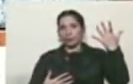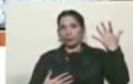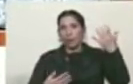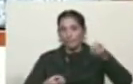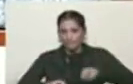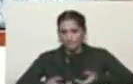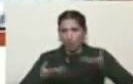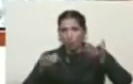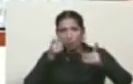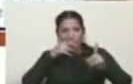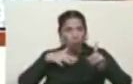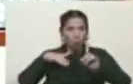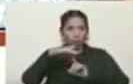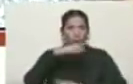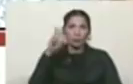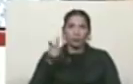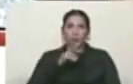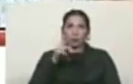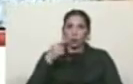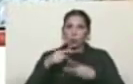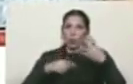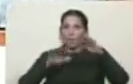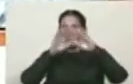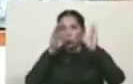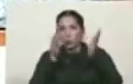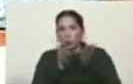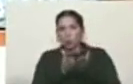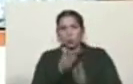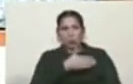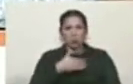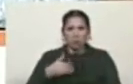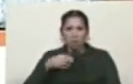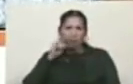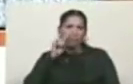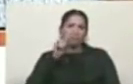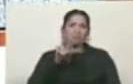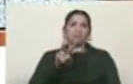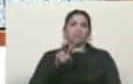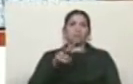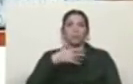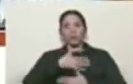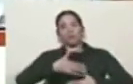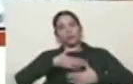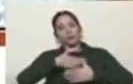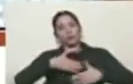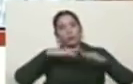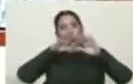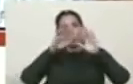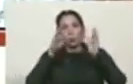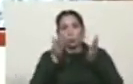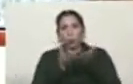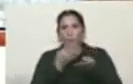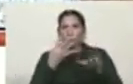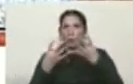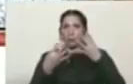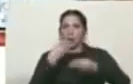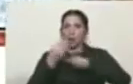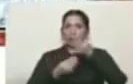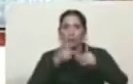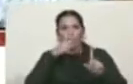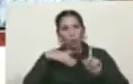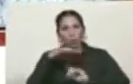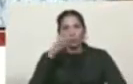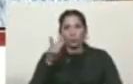público venezolano y de otras partes del mundo que deseen acercarse a disfrutar de este festival que lo realiza el pueblo de Venezuela en